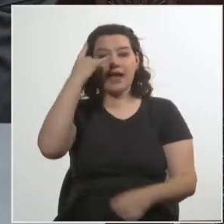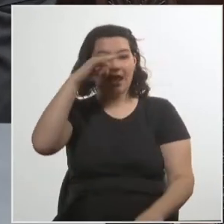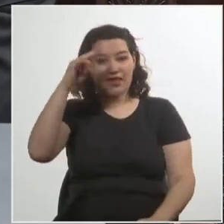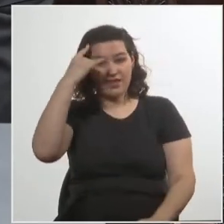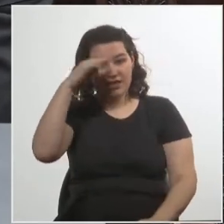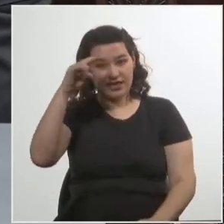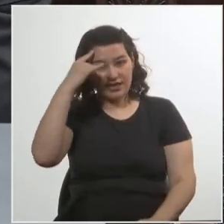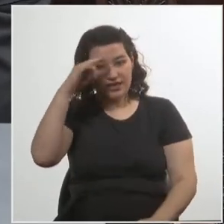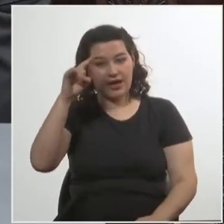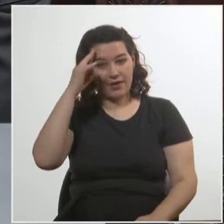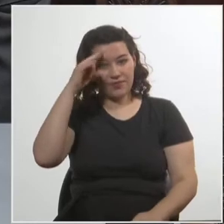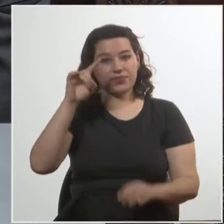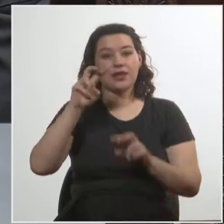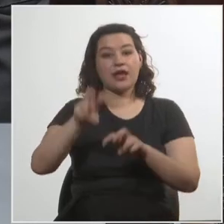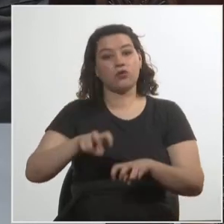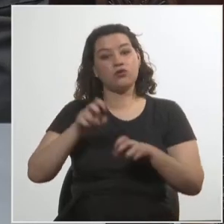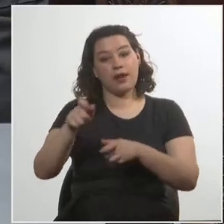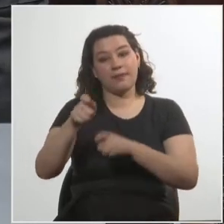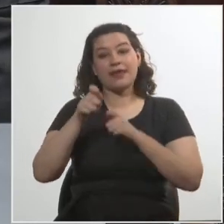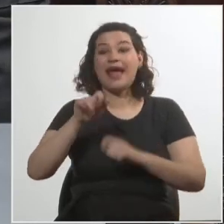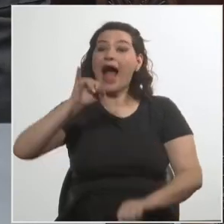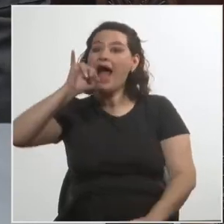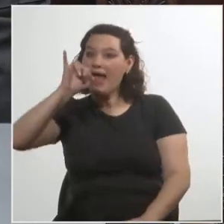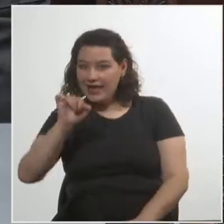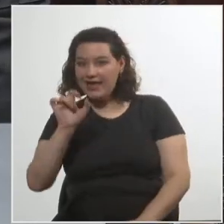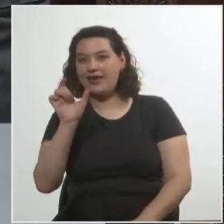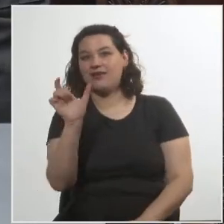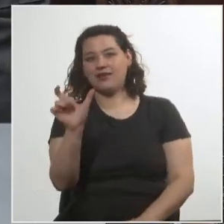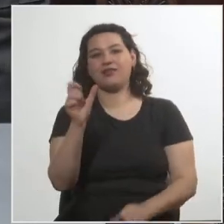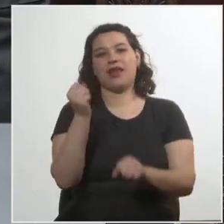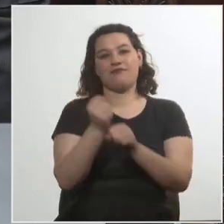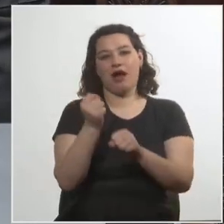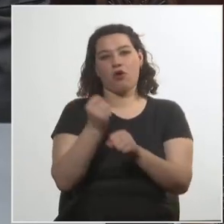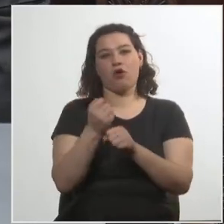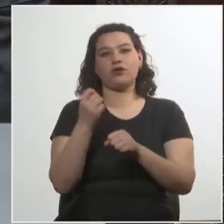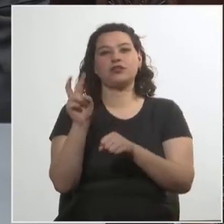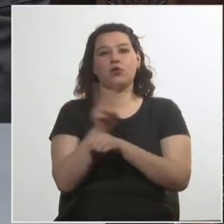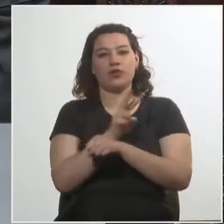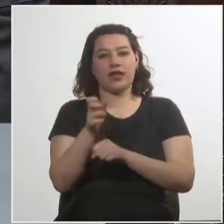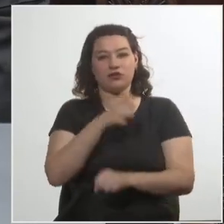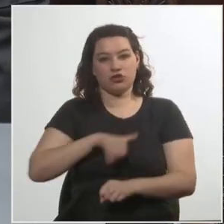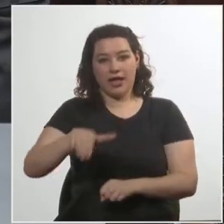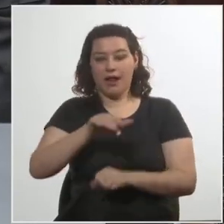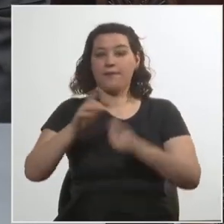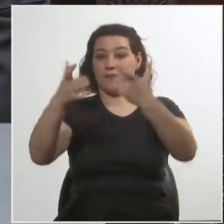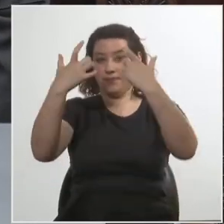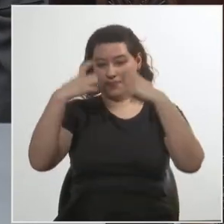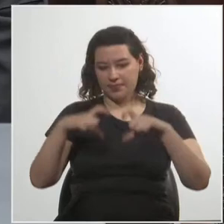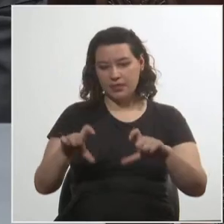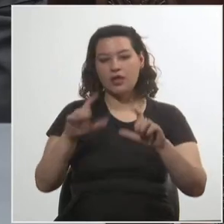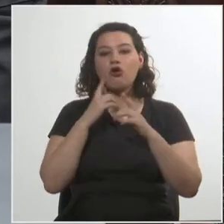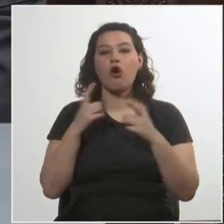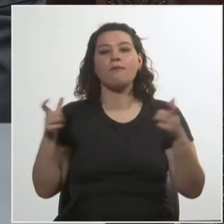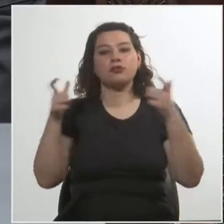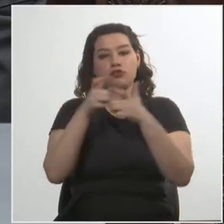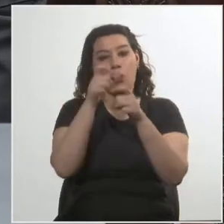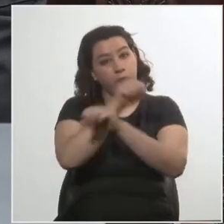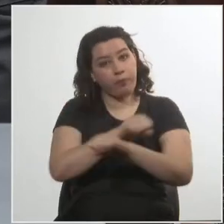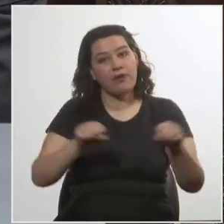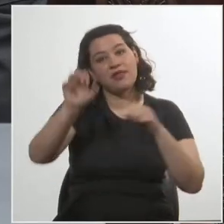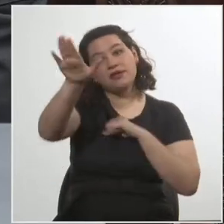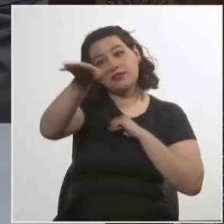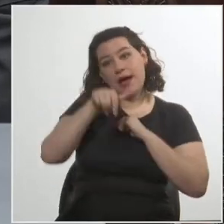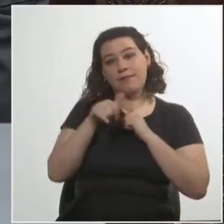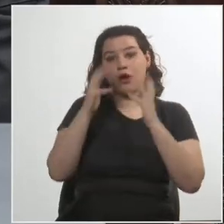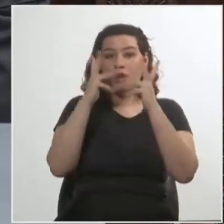agricultura y pesca y trabajo y seguridad social en el párrafo siguiente la comisión podrá requerir a